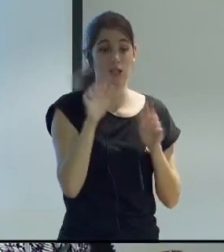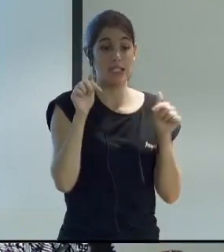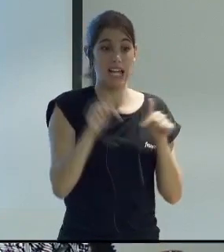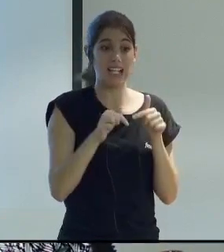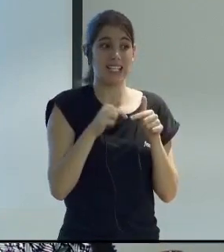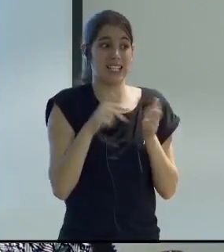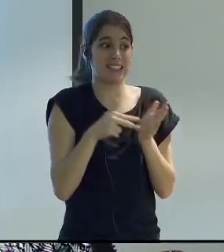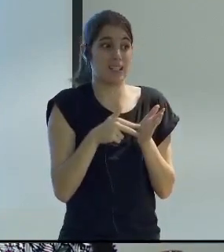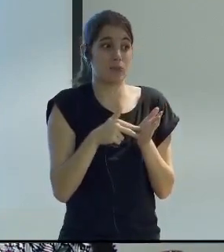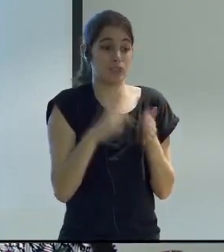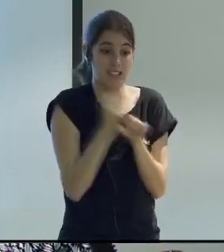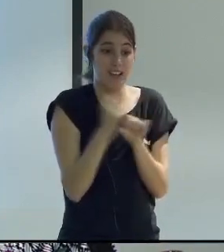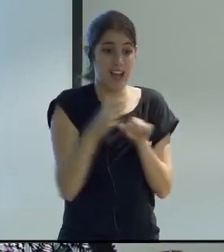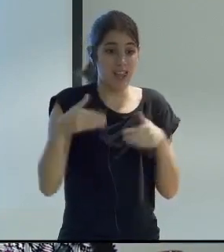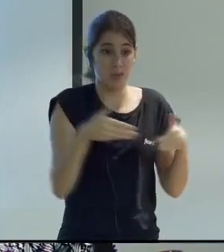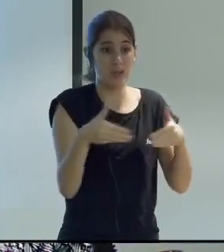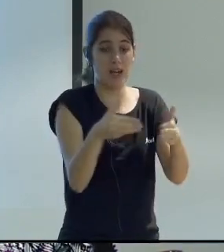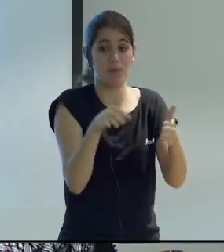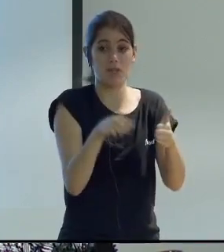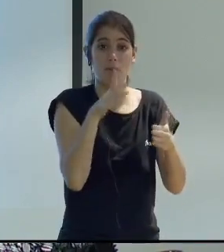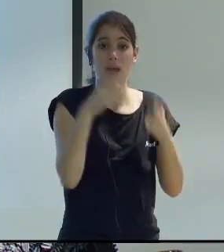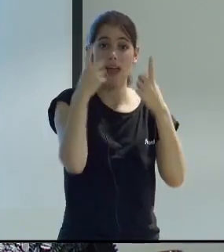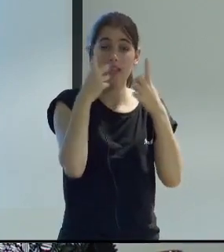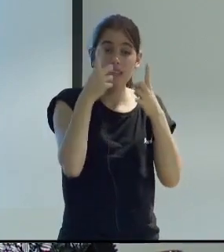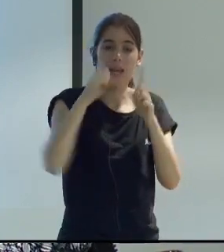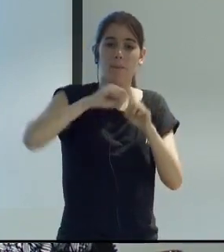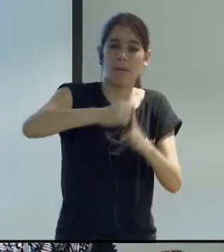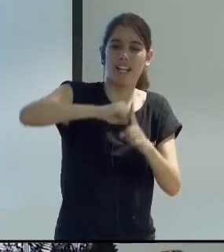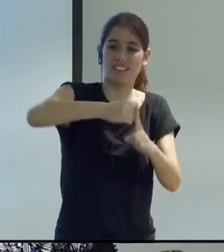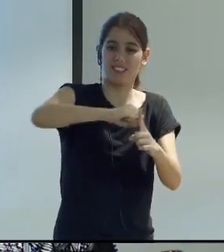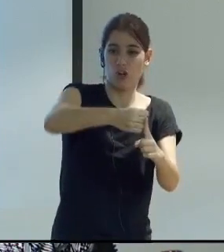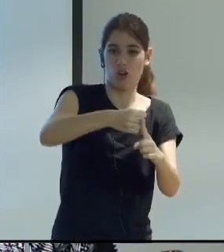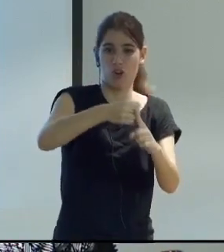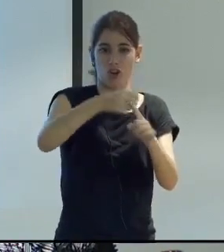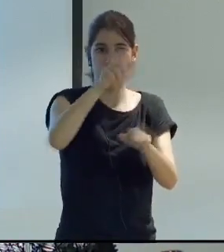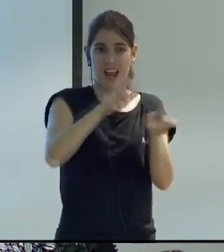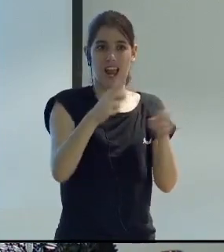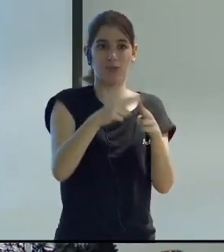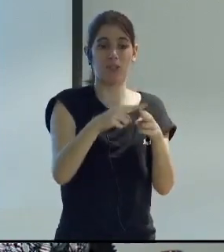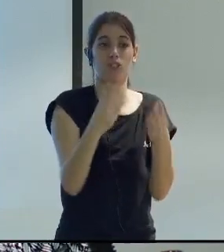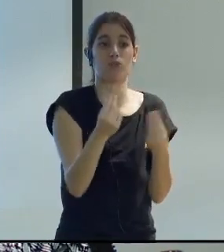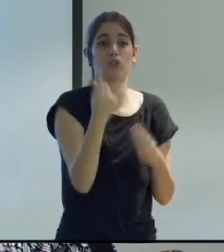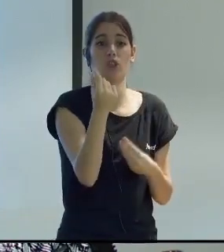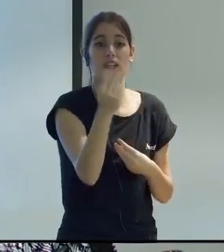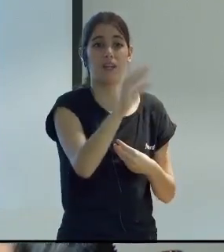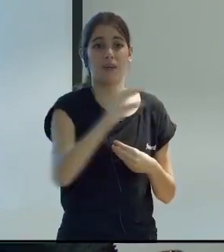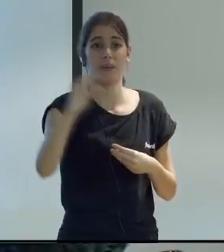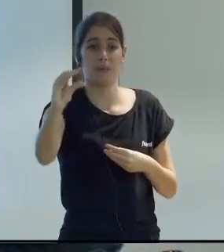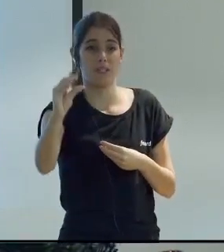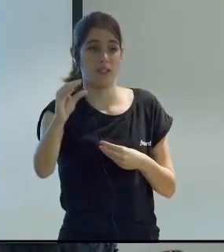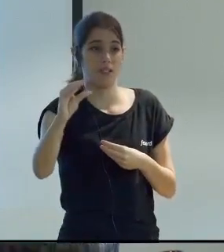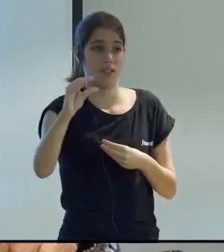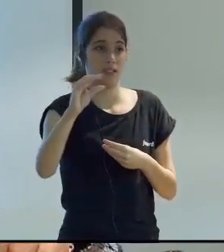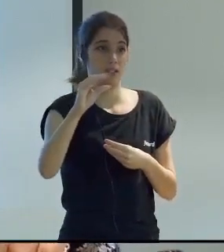estamos trabajando, estamos ejerciendo presión ahí. Hay mucho dinero que se dedica y se manda a